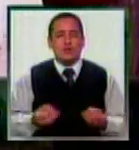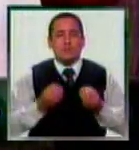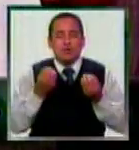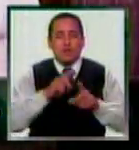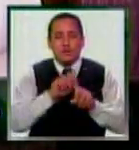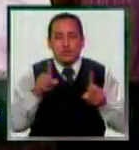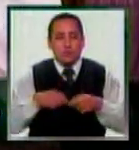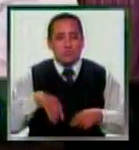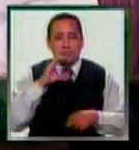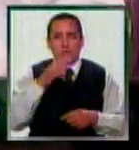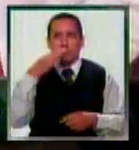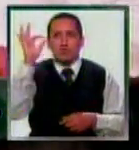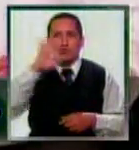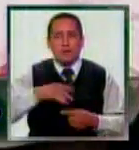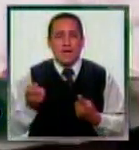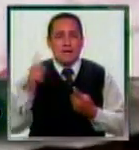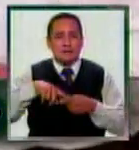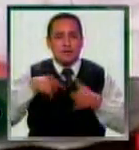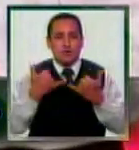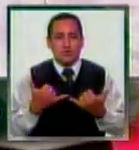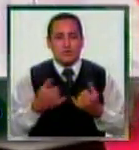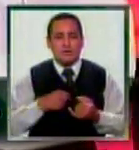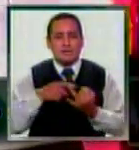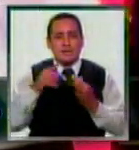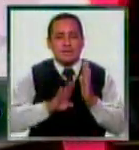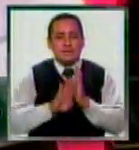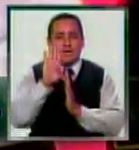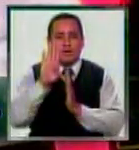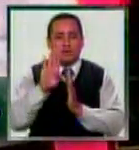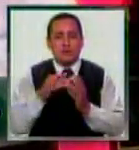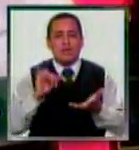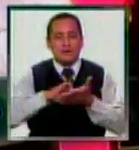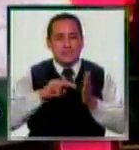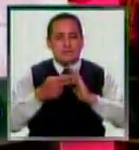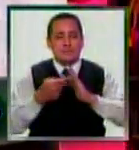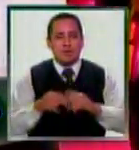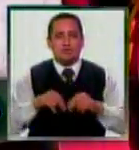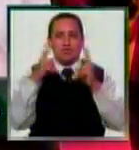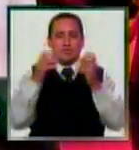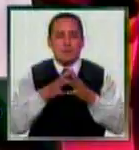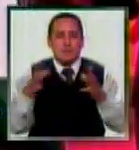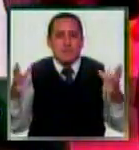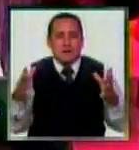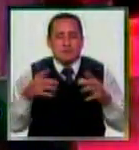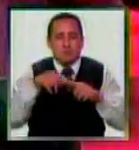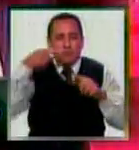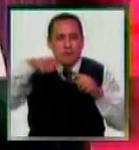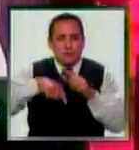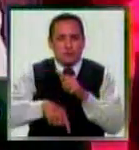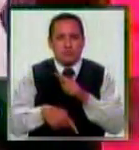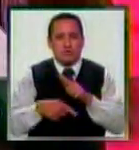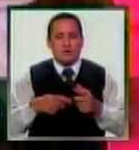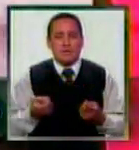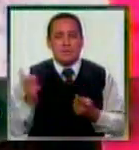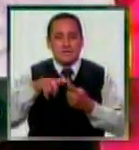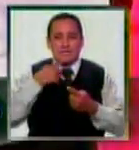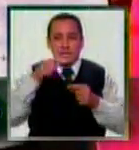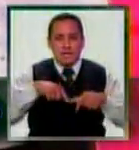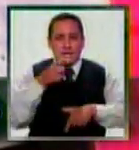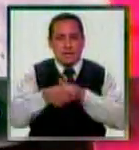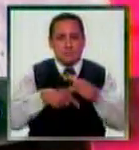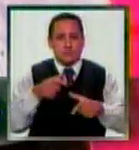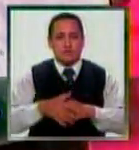no hemos hablado jamás hasta el día de hoy de desarrollo, que es un concepto mucho más profundo. Y está aquí la